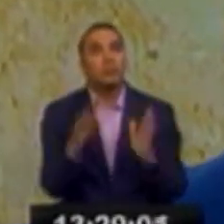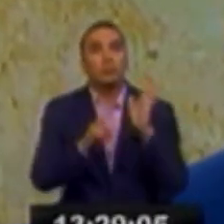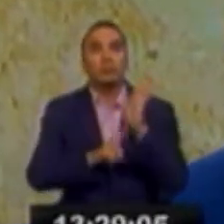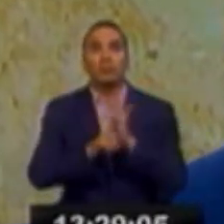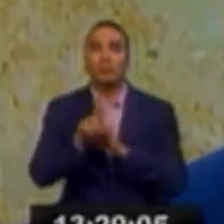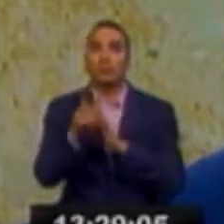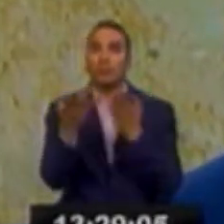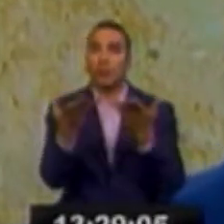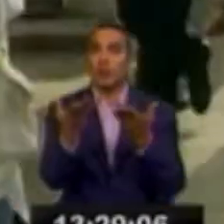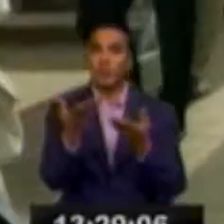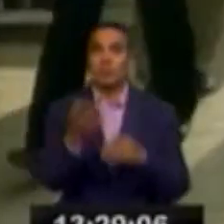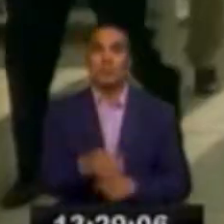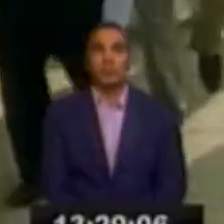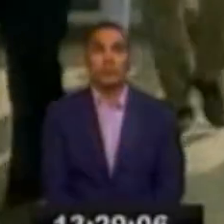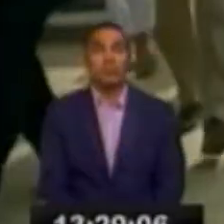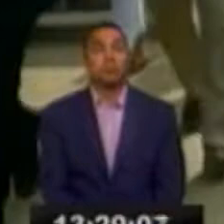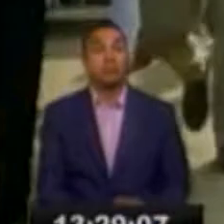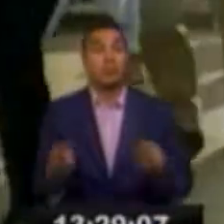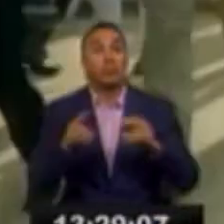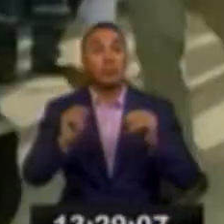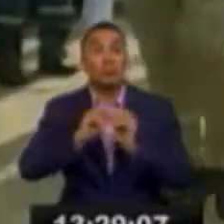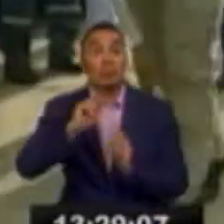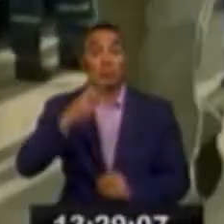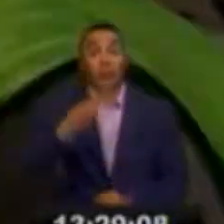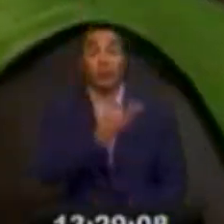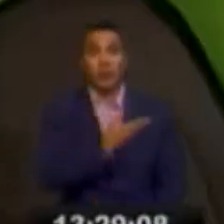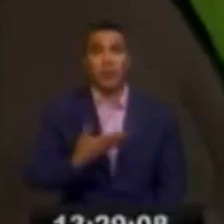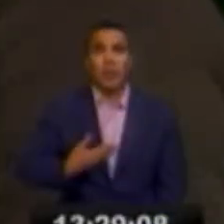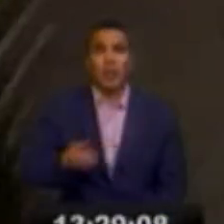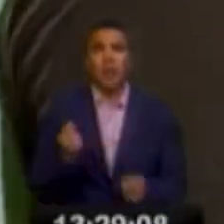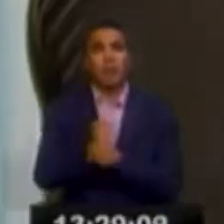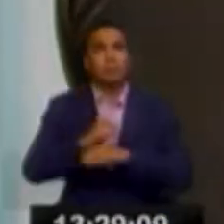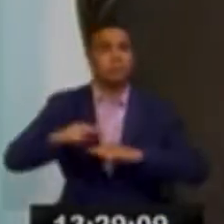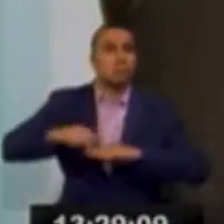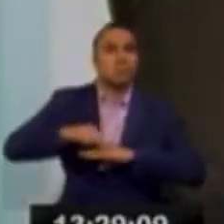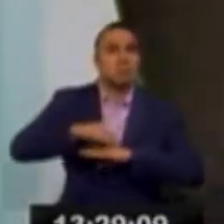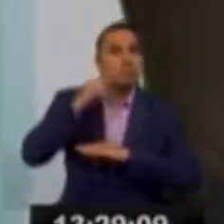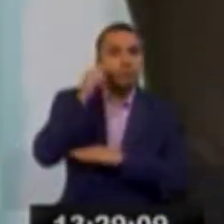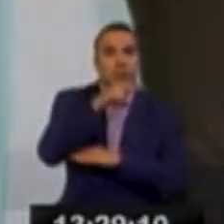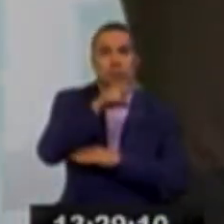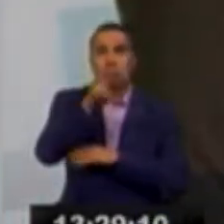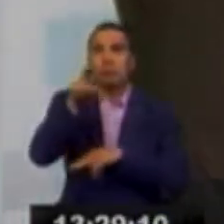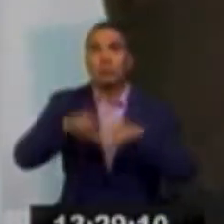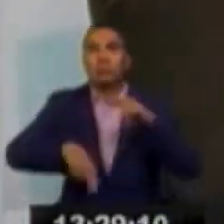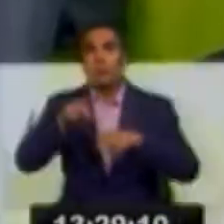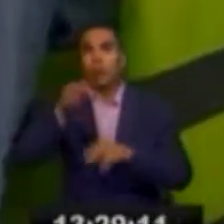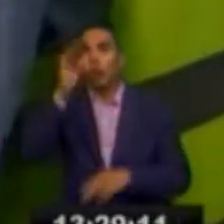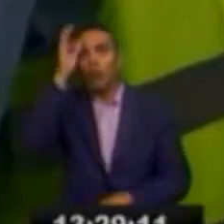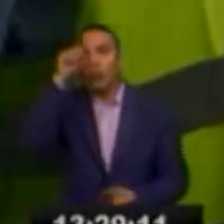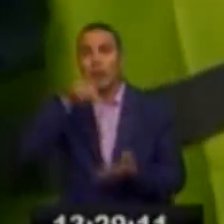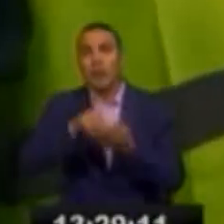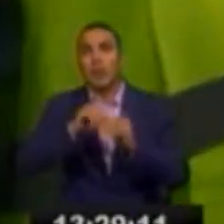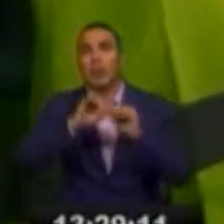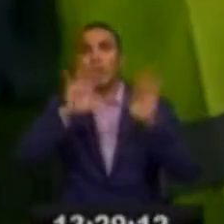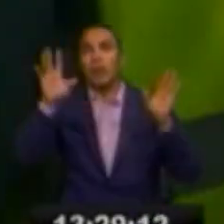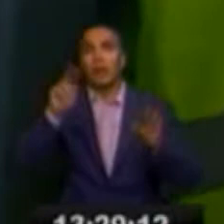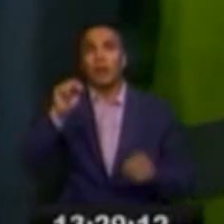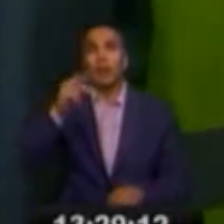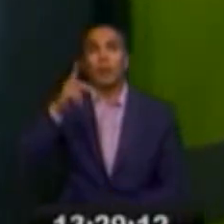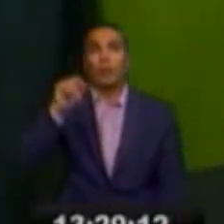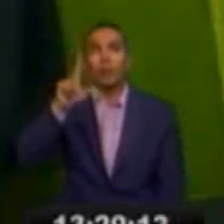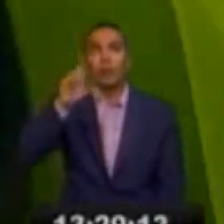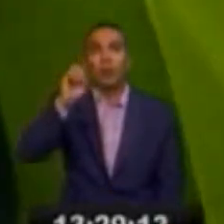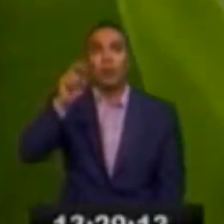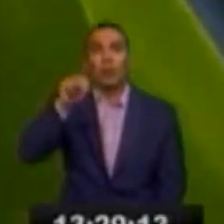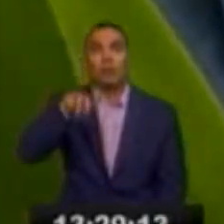alcantarillado sanitario y pluvial. Finalmente, el vicepresidente realizó un recorrido por la construcción del Hospital General Napoleón Dávila, obra que